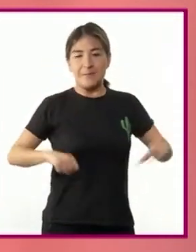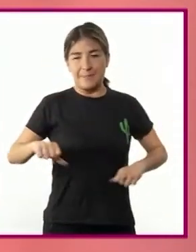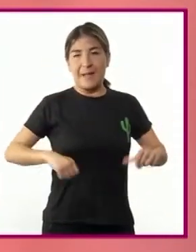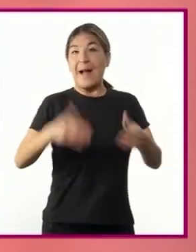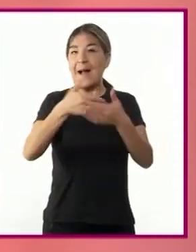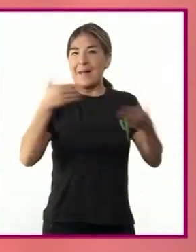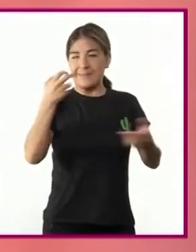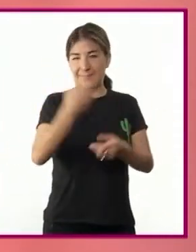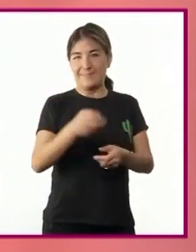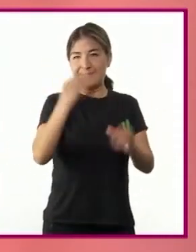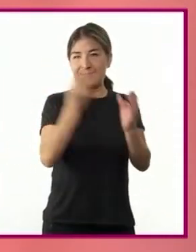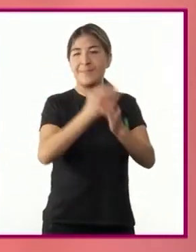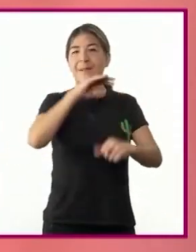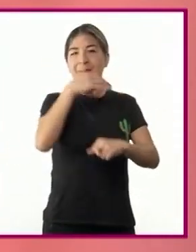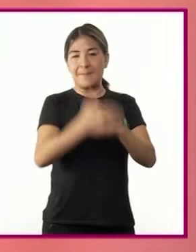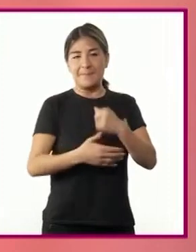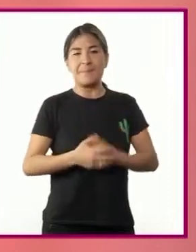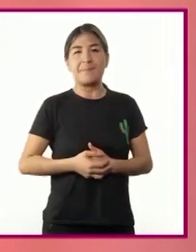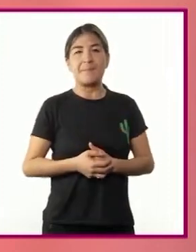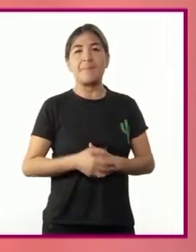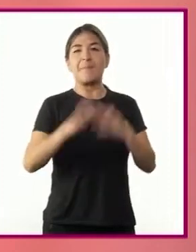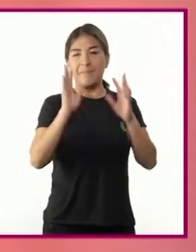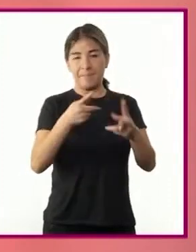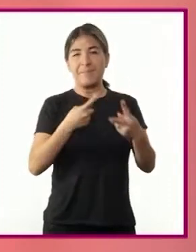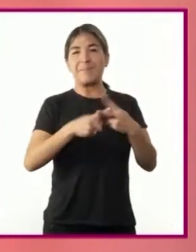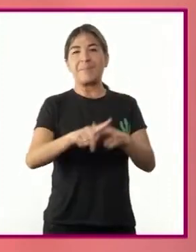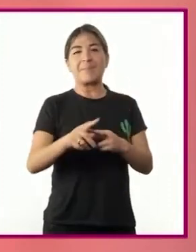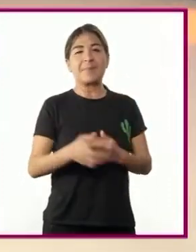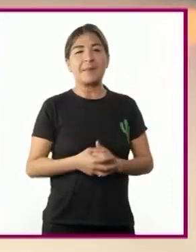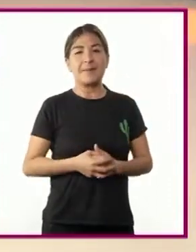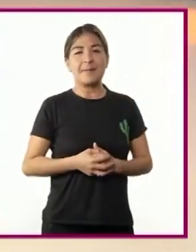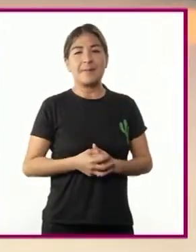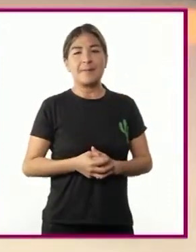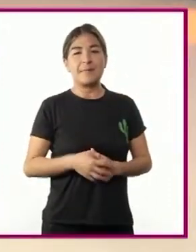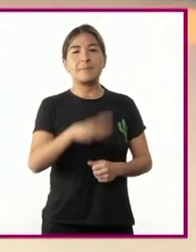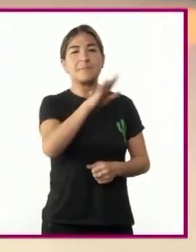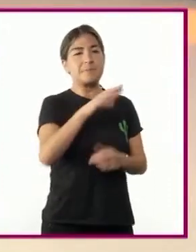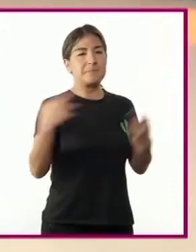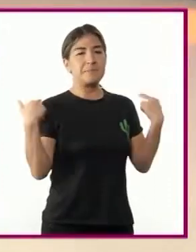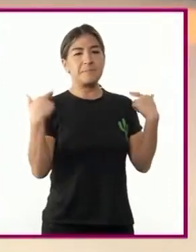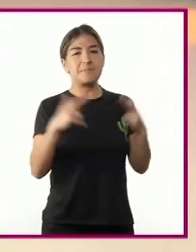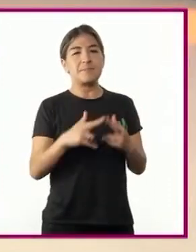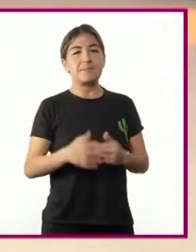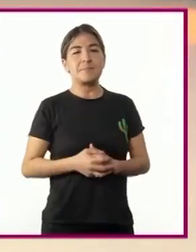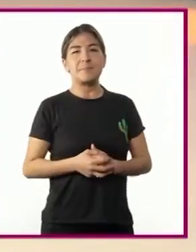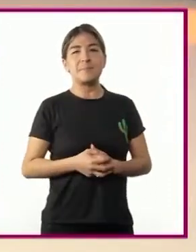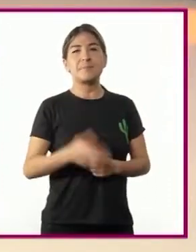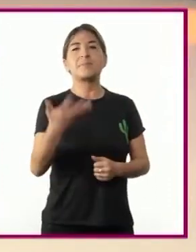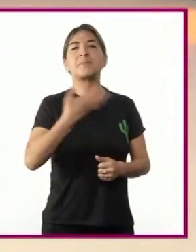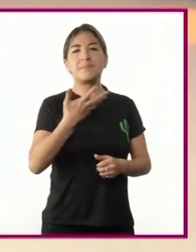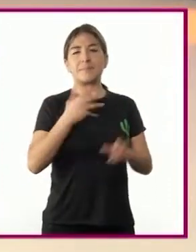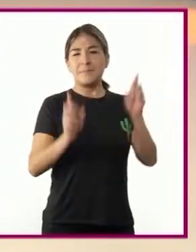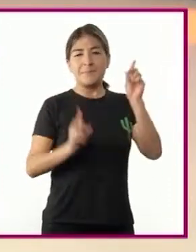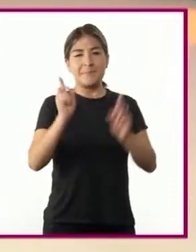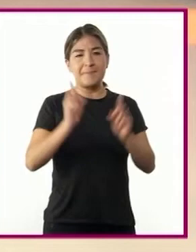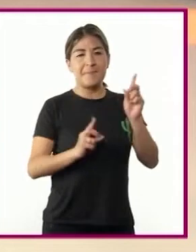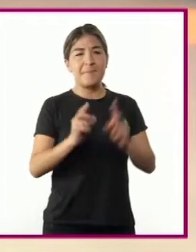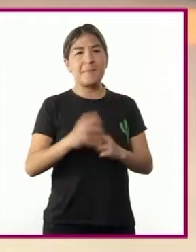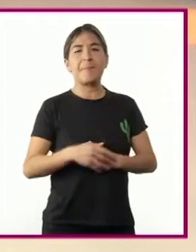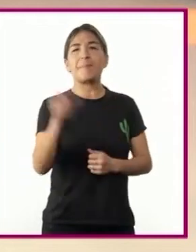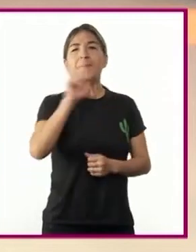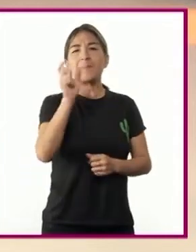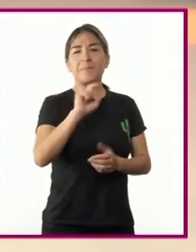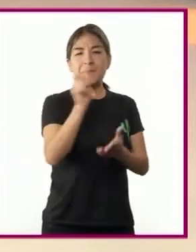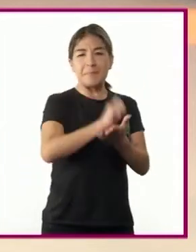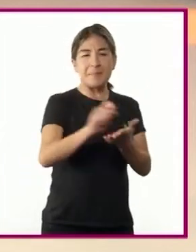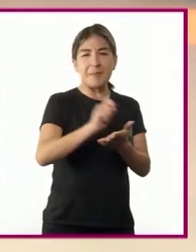sesión. Así que, sin más preámbulo, ¡comencemos! Profesora, tengo una duda. Cuando